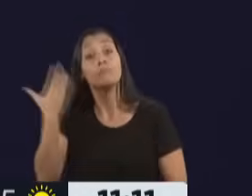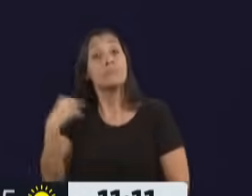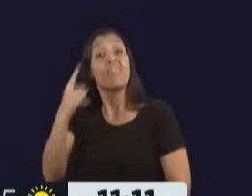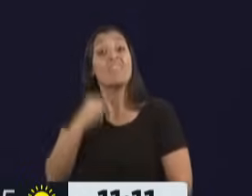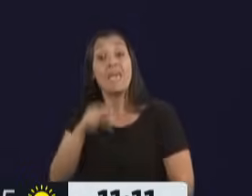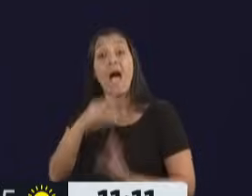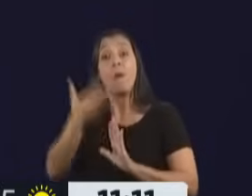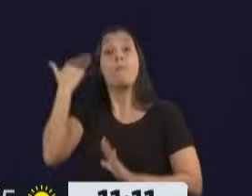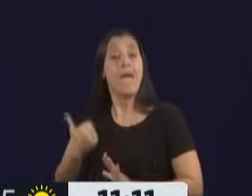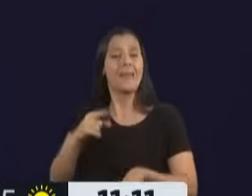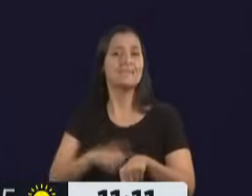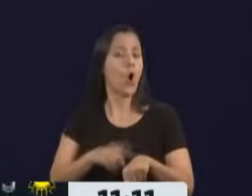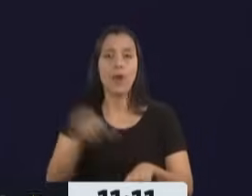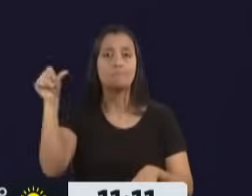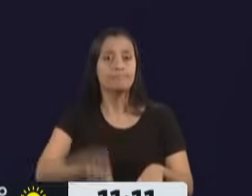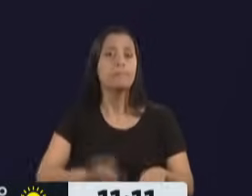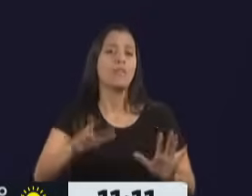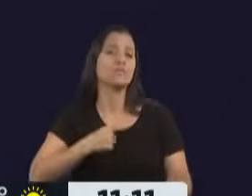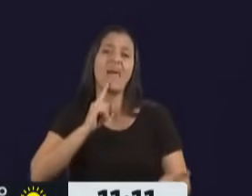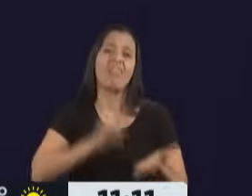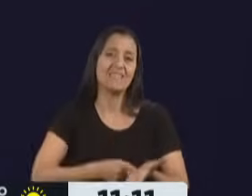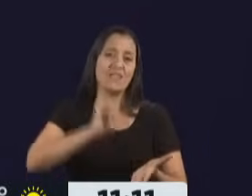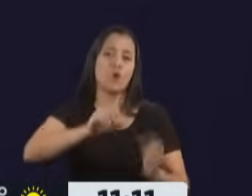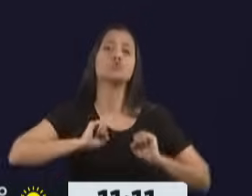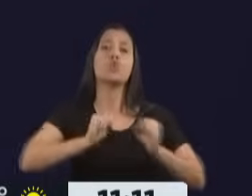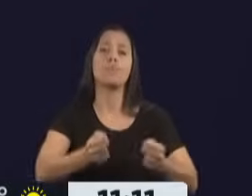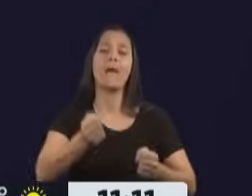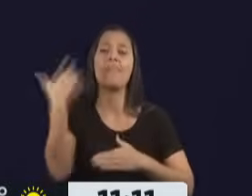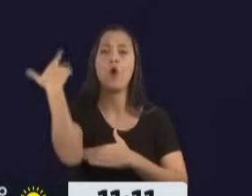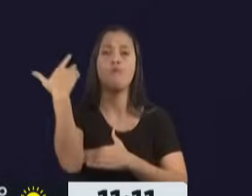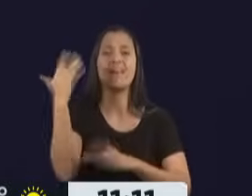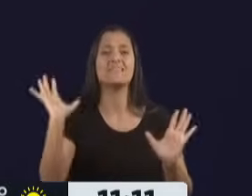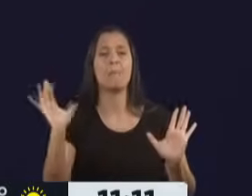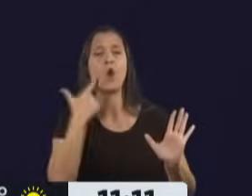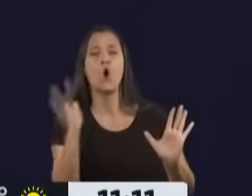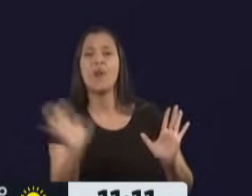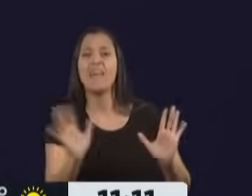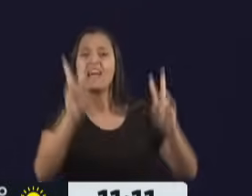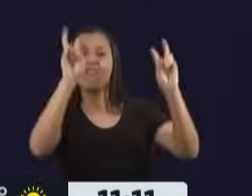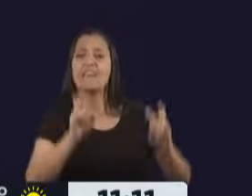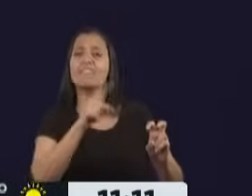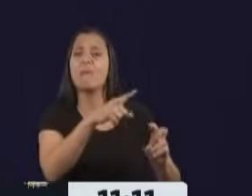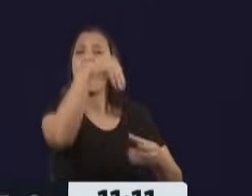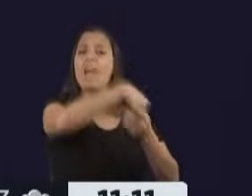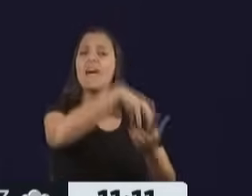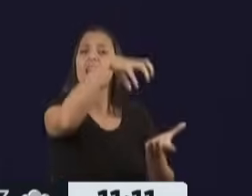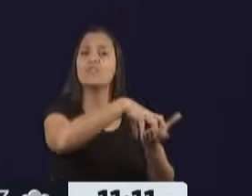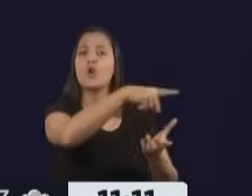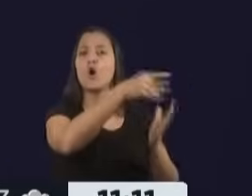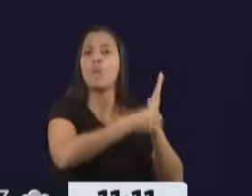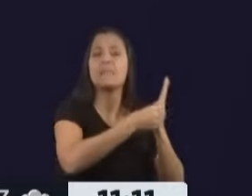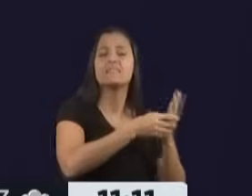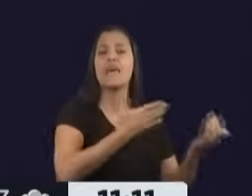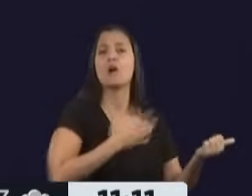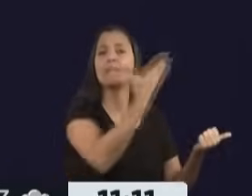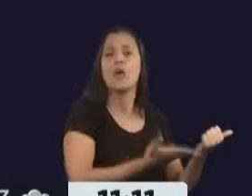horario no podía dar la conferencia y decidí suspenderla. Pero digo, nada tiene que ver con lo que ocurra en algún rincón